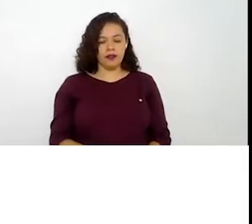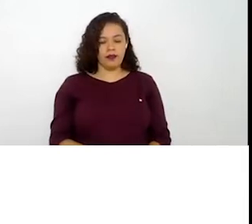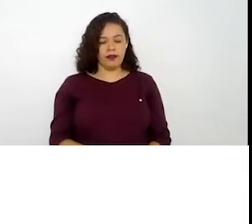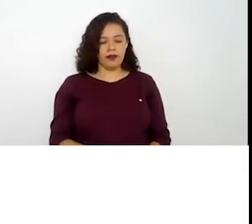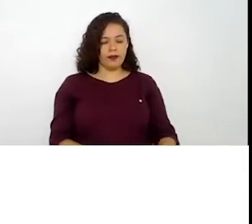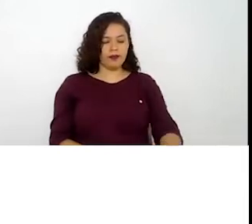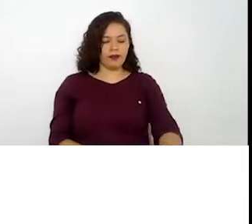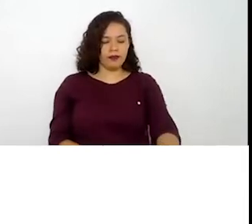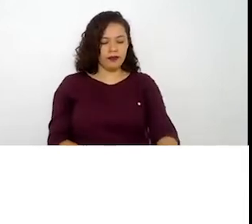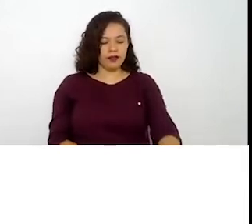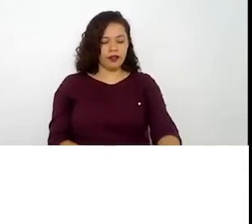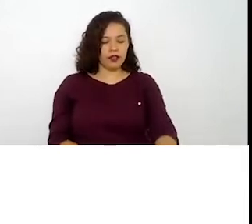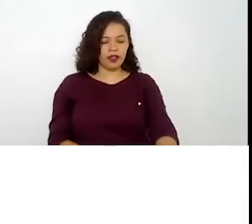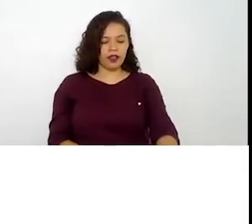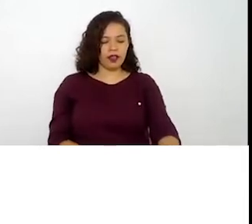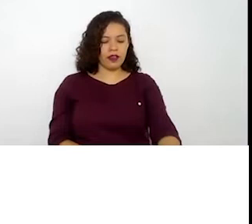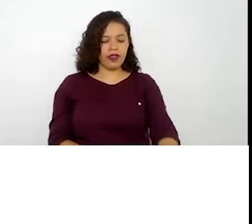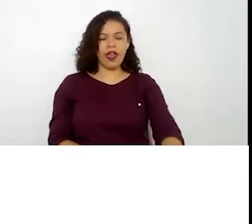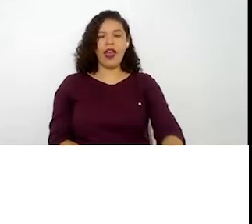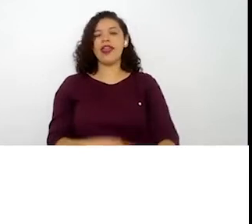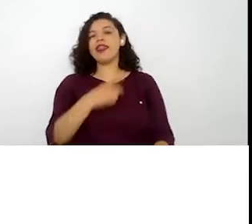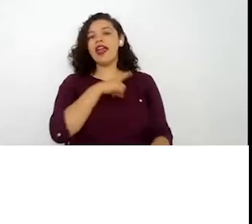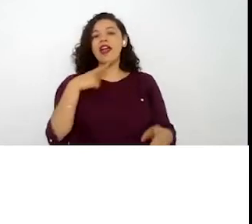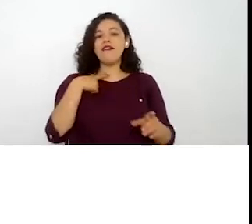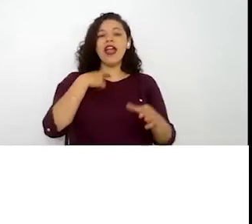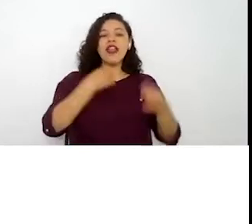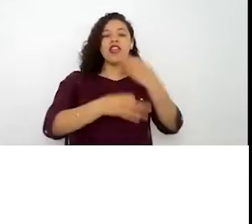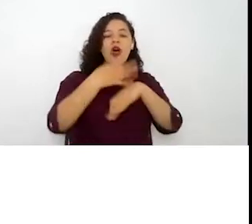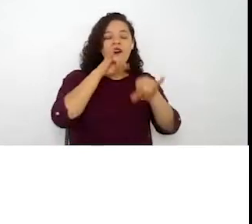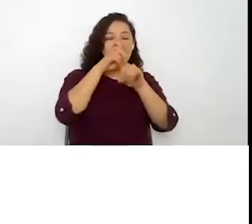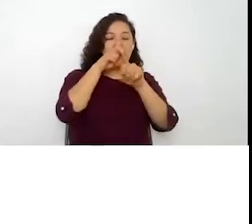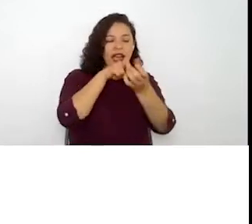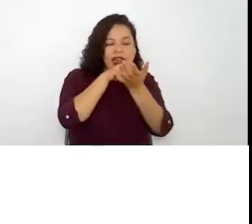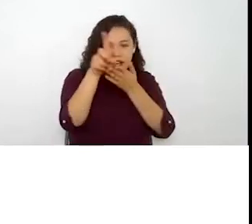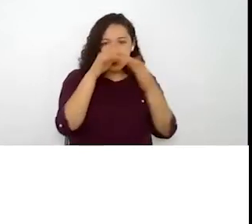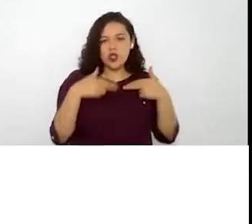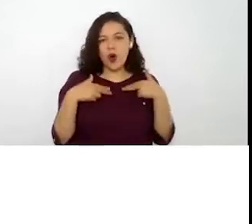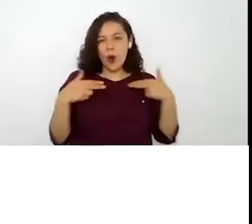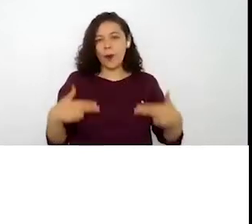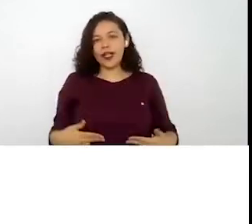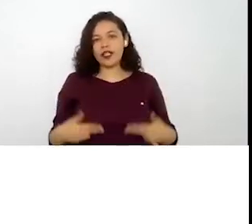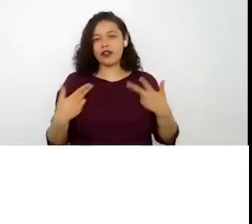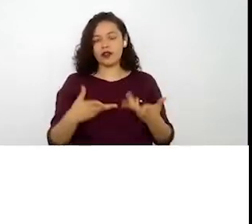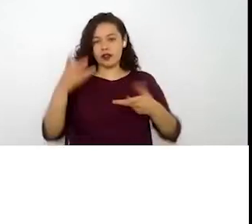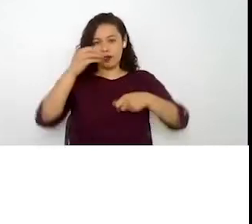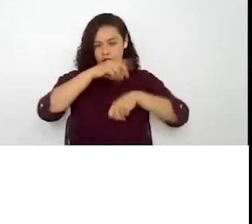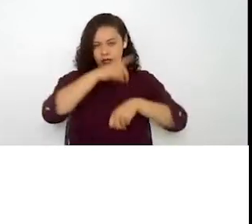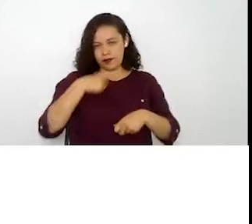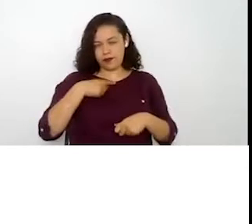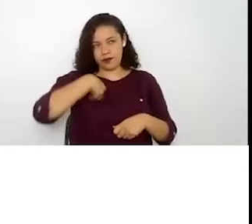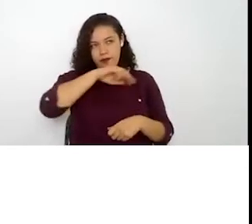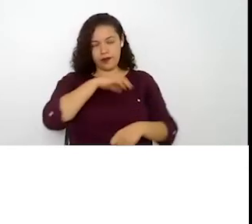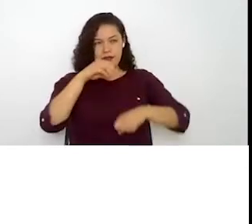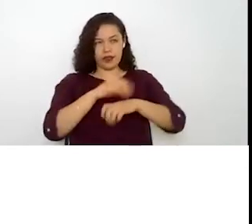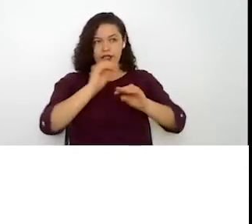transversalizado de perspectiva de derechos humanos que nos va a permitir a nosotros incorporar y tener bien